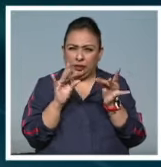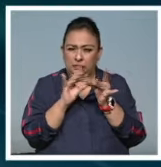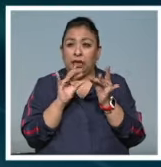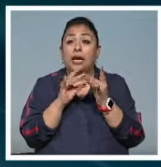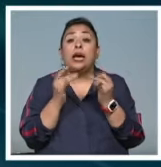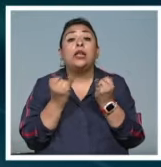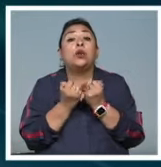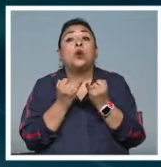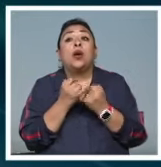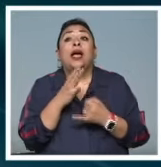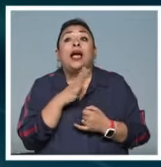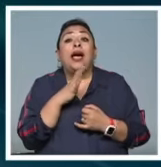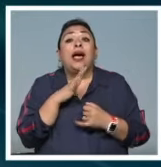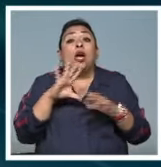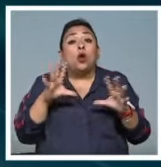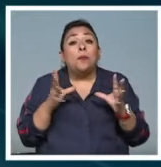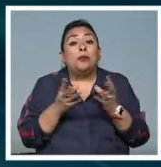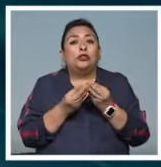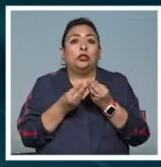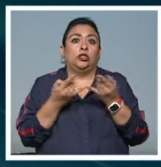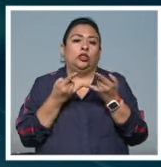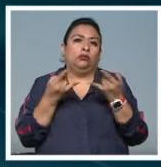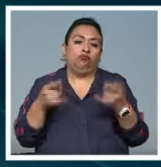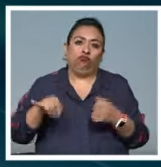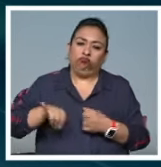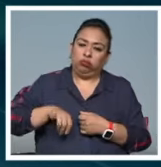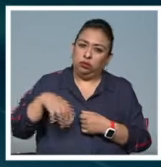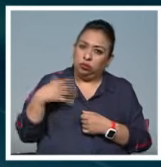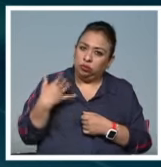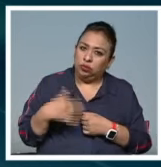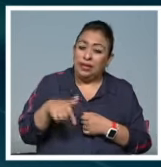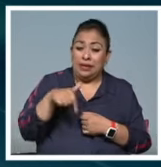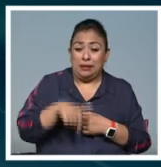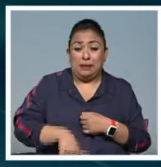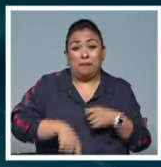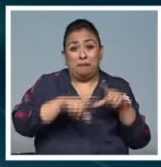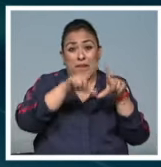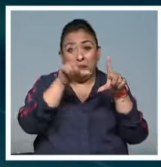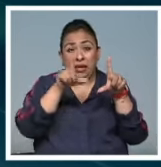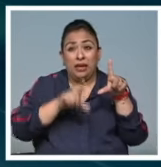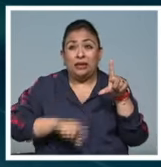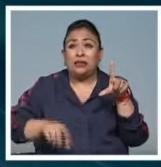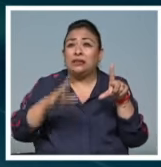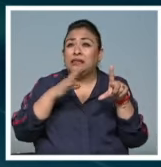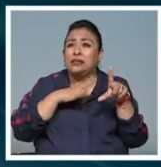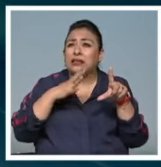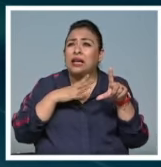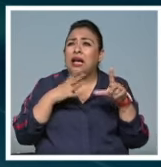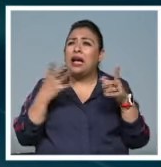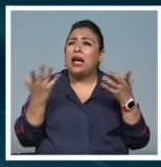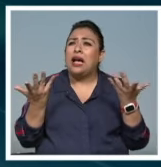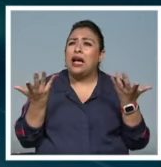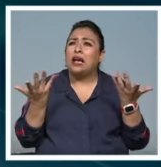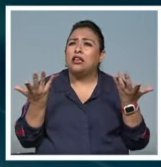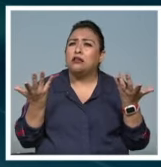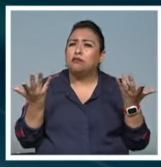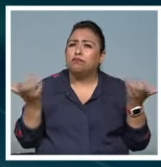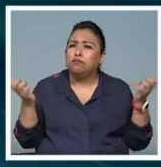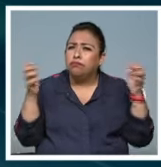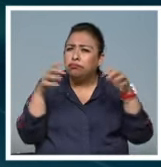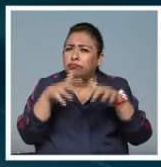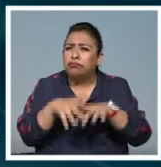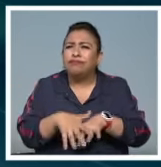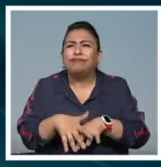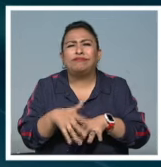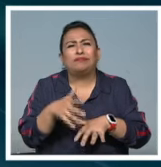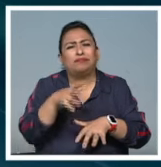que también tenemos una composición histórica muy interesante, porque en nuestro país se da una confluencia de